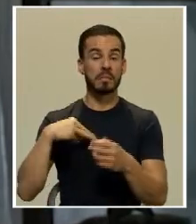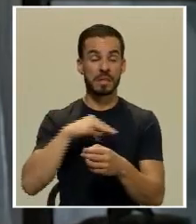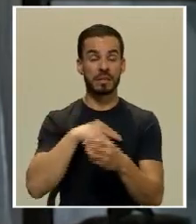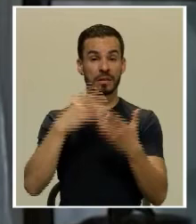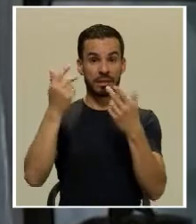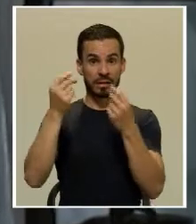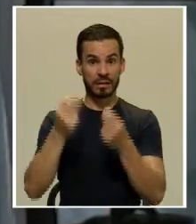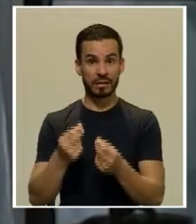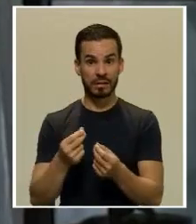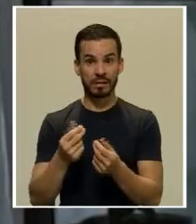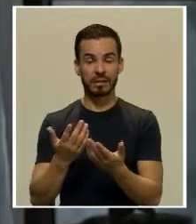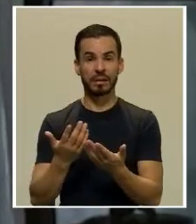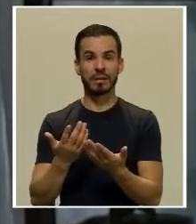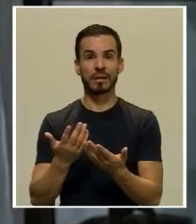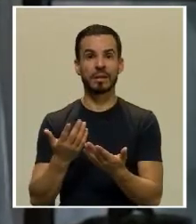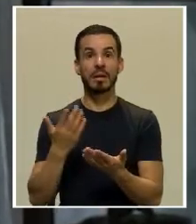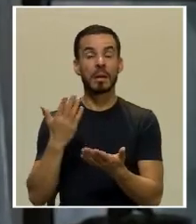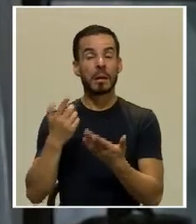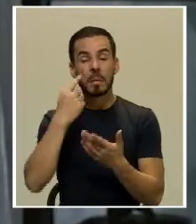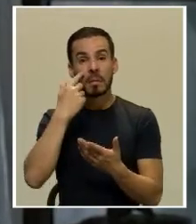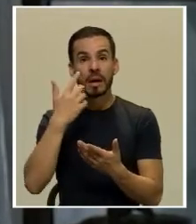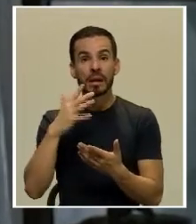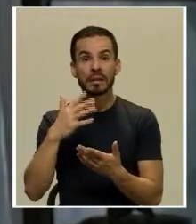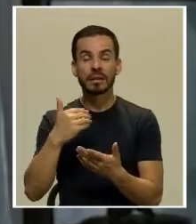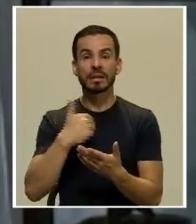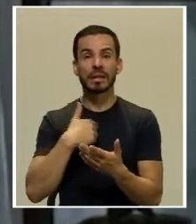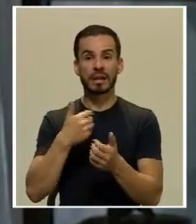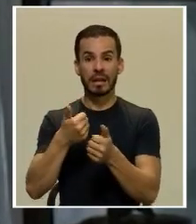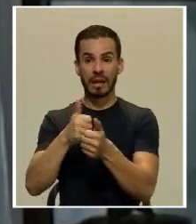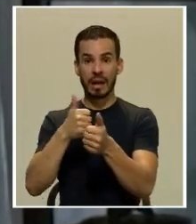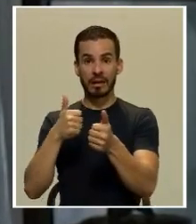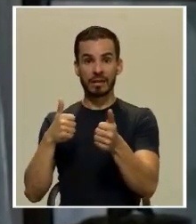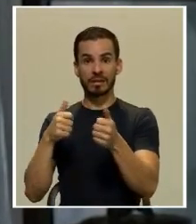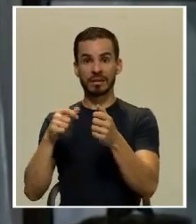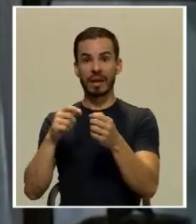de Hacienda y que aparentemente tenía trazada